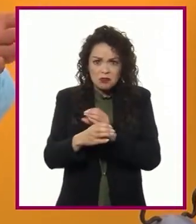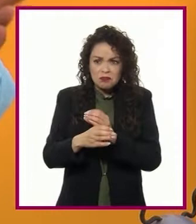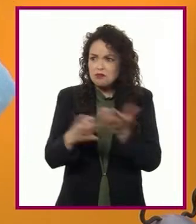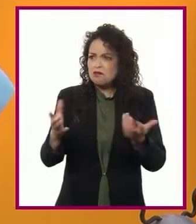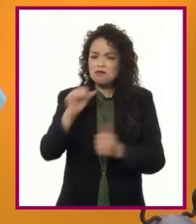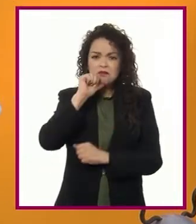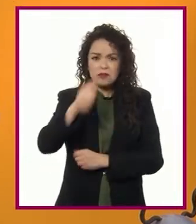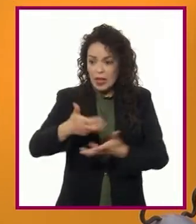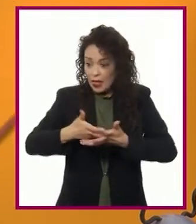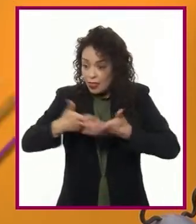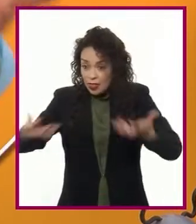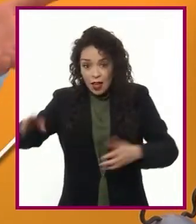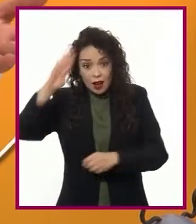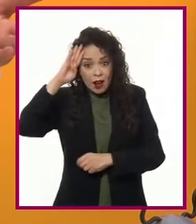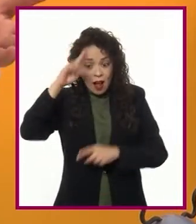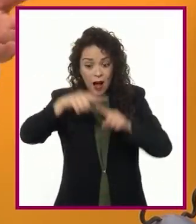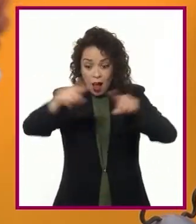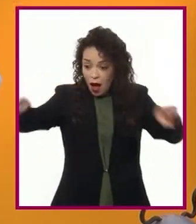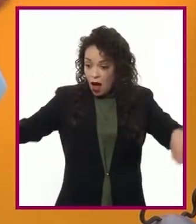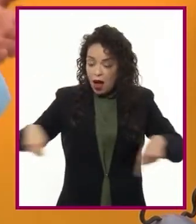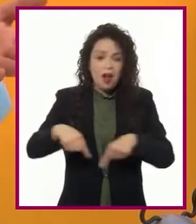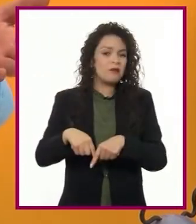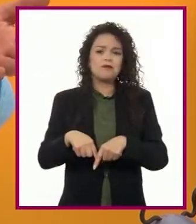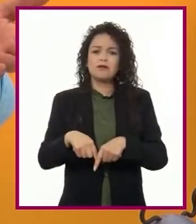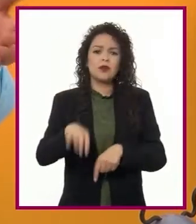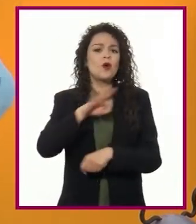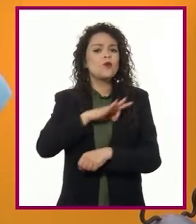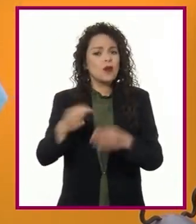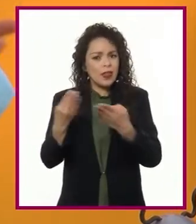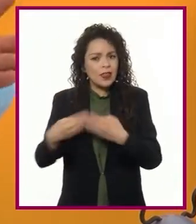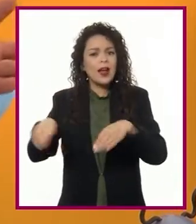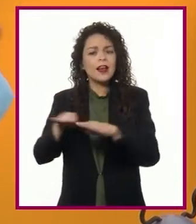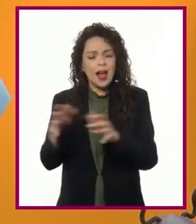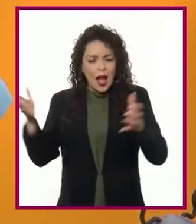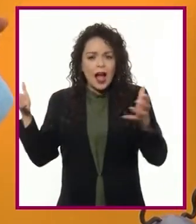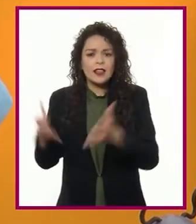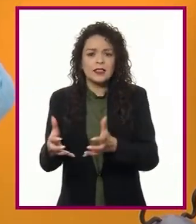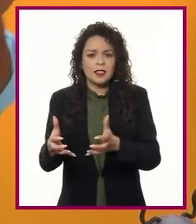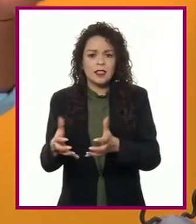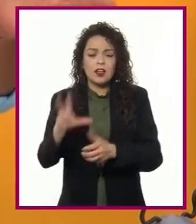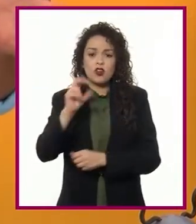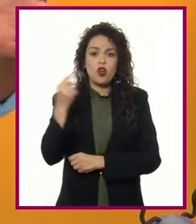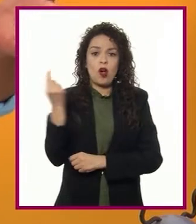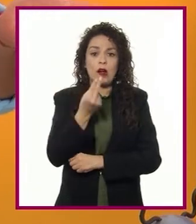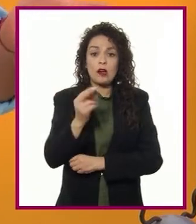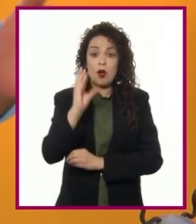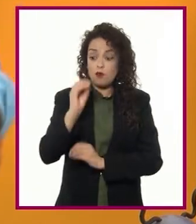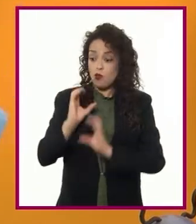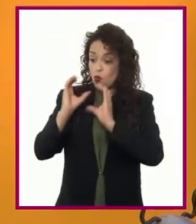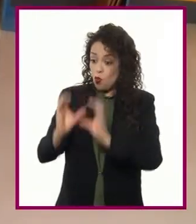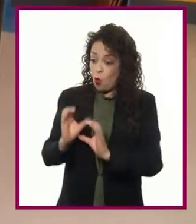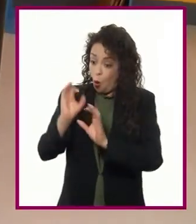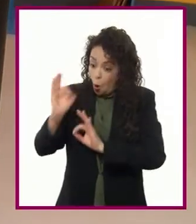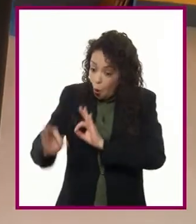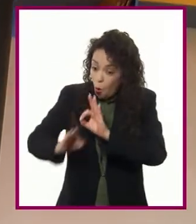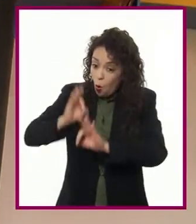tierra, pues puedes hacerlas en casa y no requieren de cuidados muy